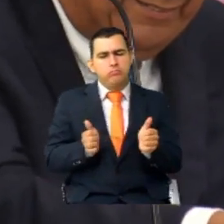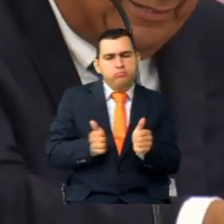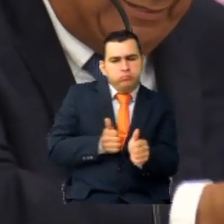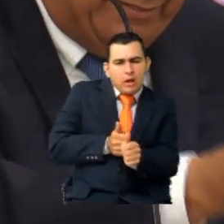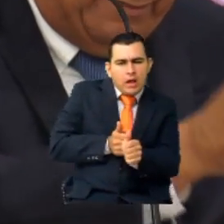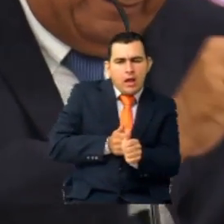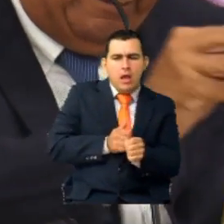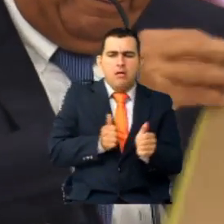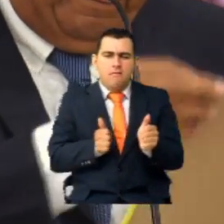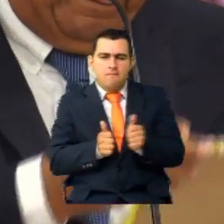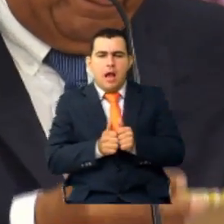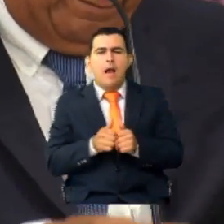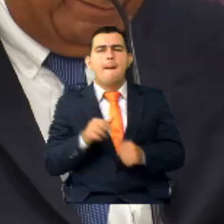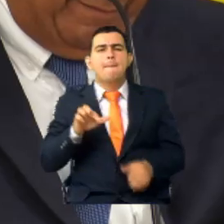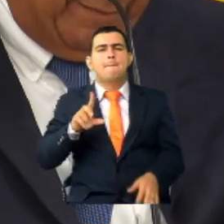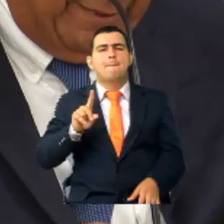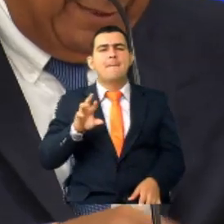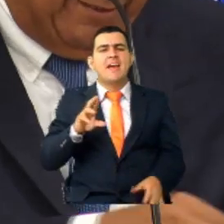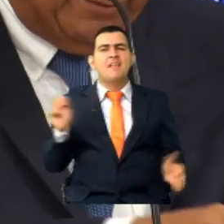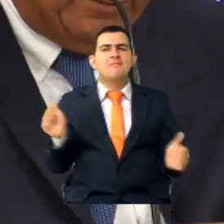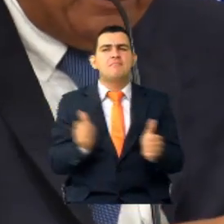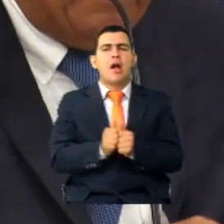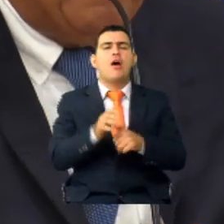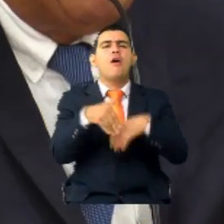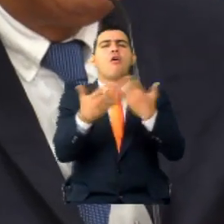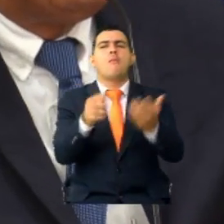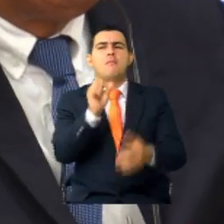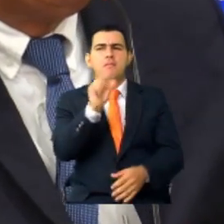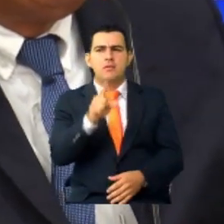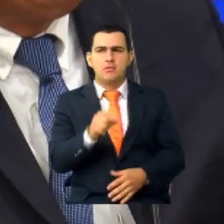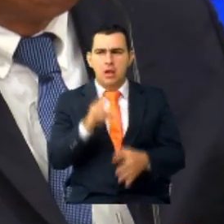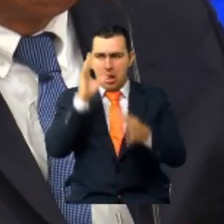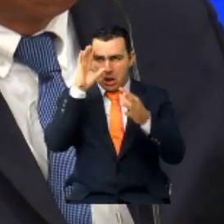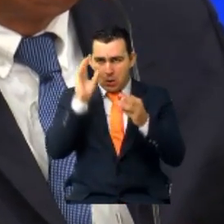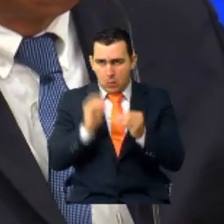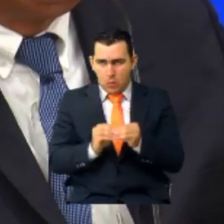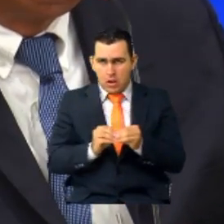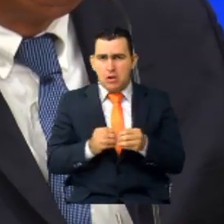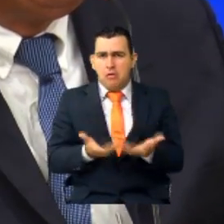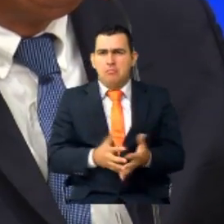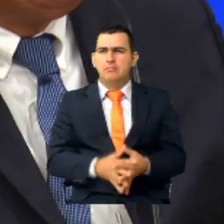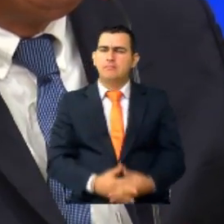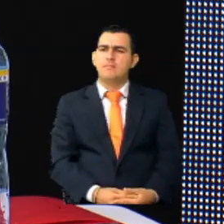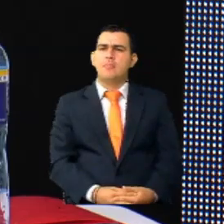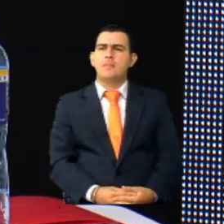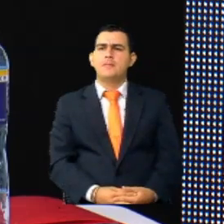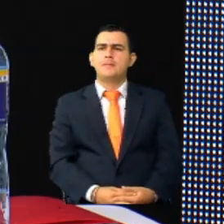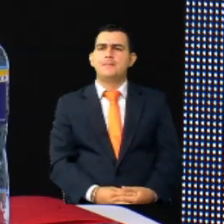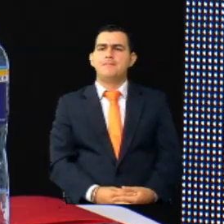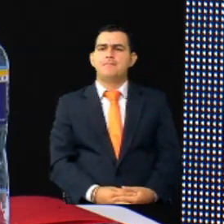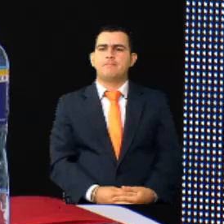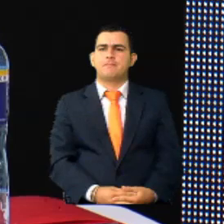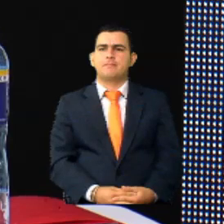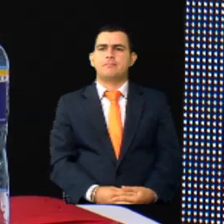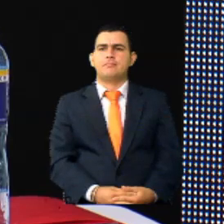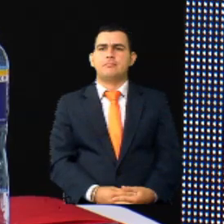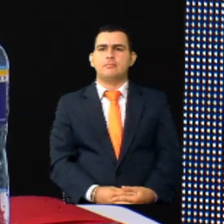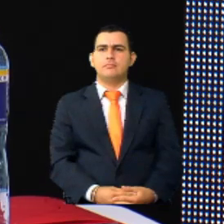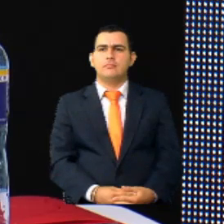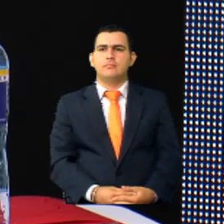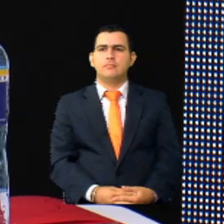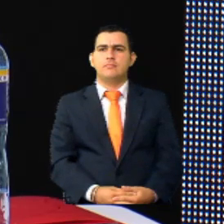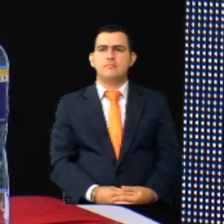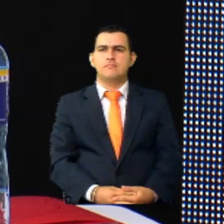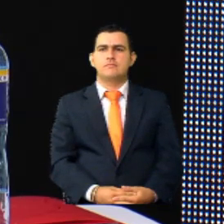4 días? ¿Sobre acuerdos programáticos o sobre acuerdos burocráticos? Luis Eduardo, Luis Alberto, gracias